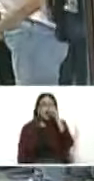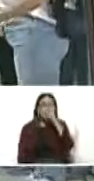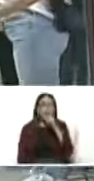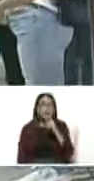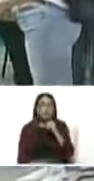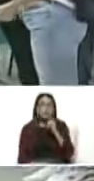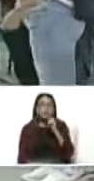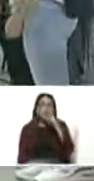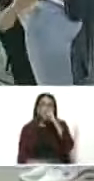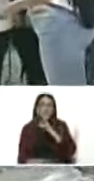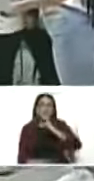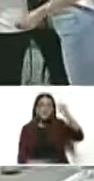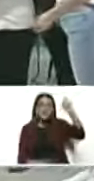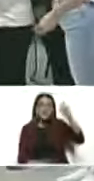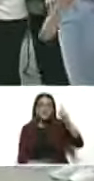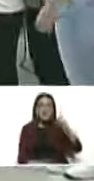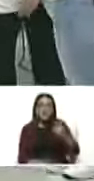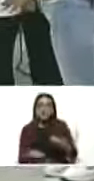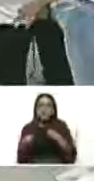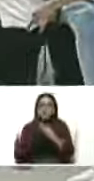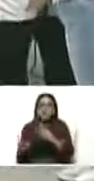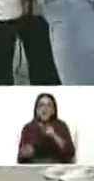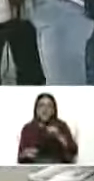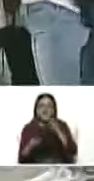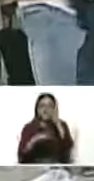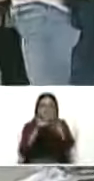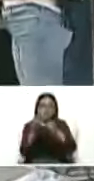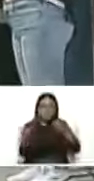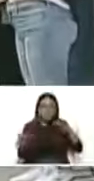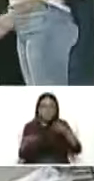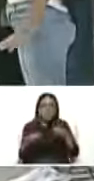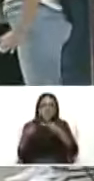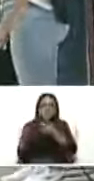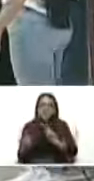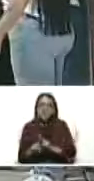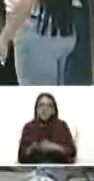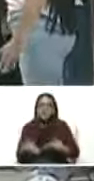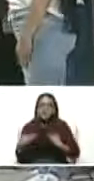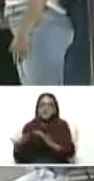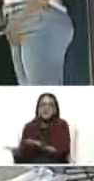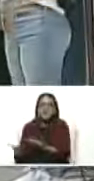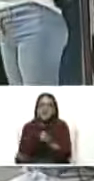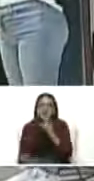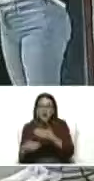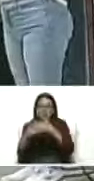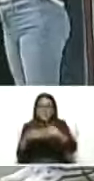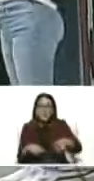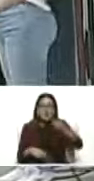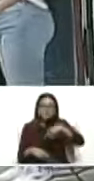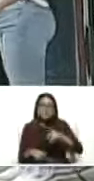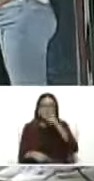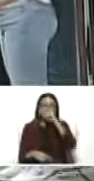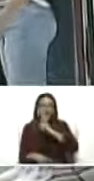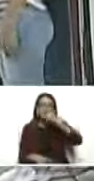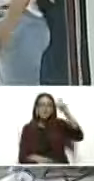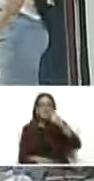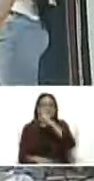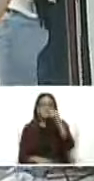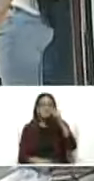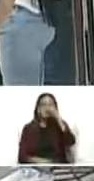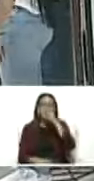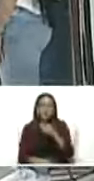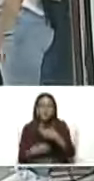mejor regalo que se le puede entregar al Puerto Ayacucho en sus 100 años, rumbo al centenario. Son 100 años que nos corresponde en